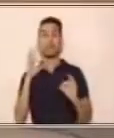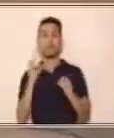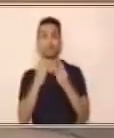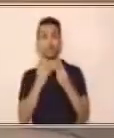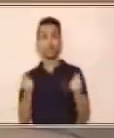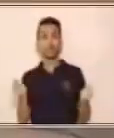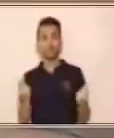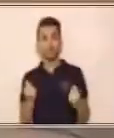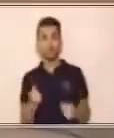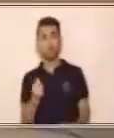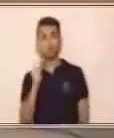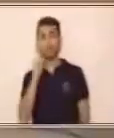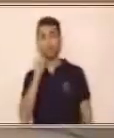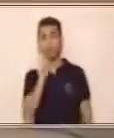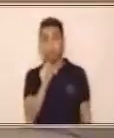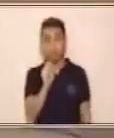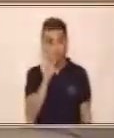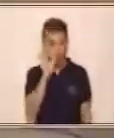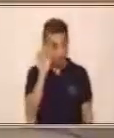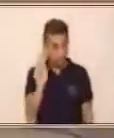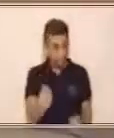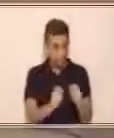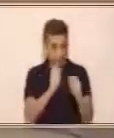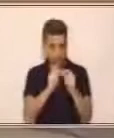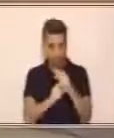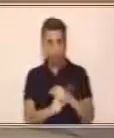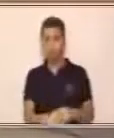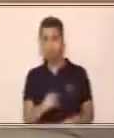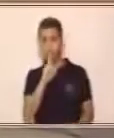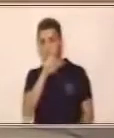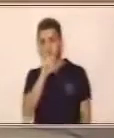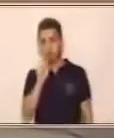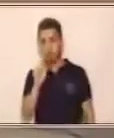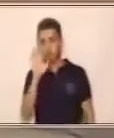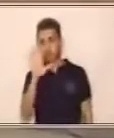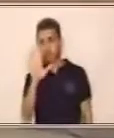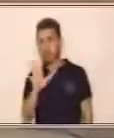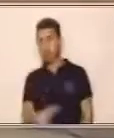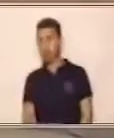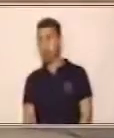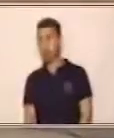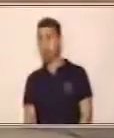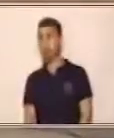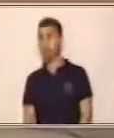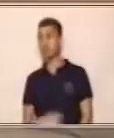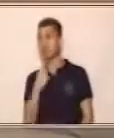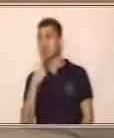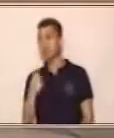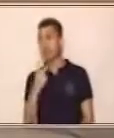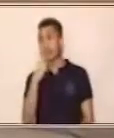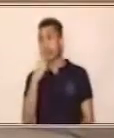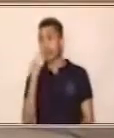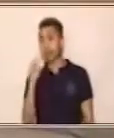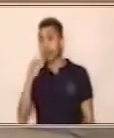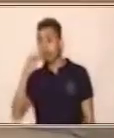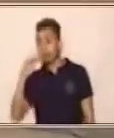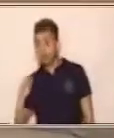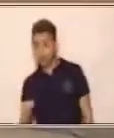resolverlo. El punto donde corresponde, 1.5. Su hermano menor dice que mide